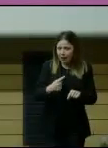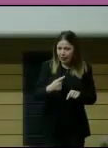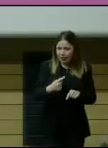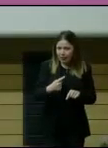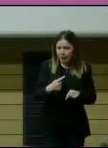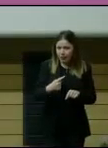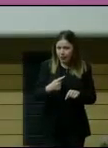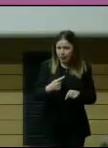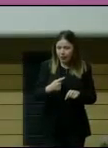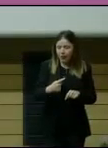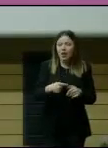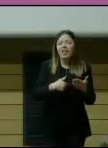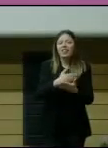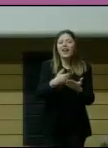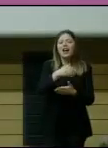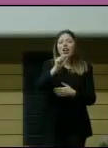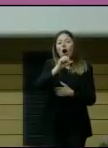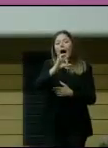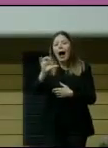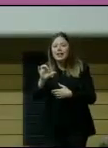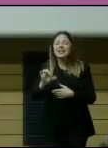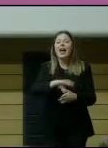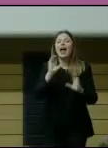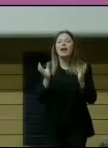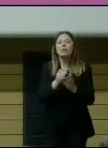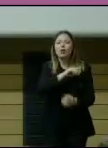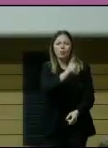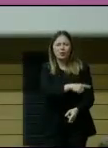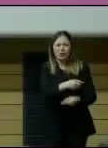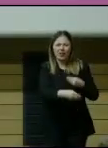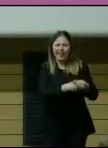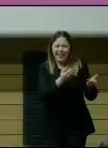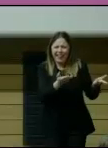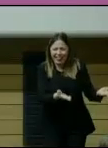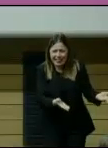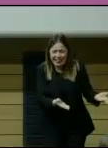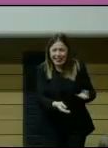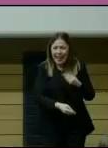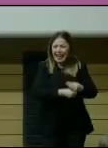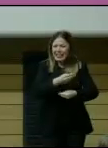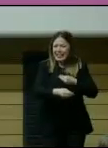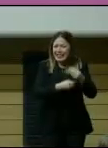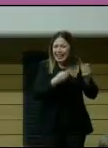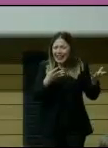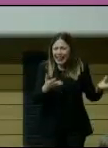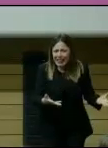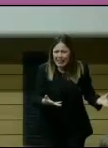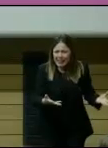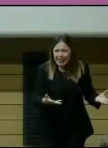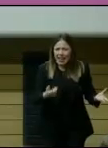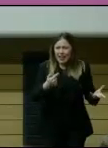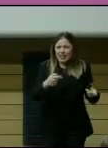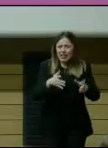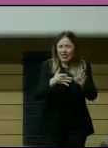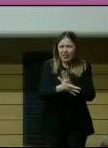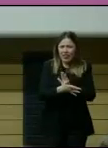dices, Diario As, vale, voy a decir alguno, o Mundo Deportivo, ¿qué hacéis? ¿Qué hacéis? Aquí está, nos introducimos del barrio